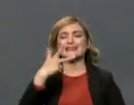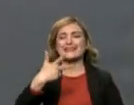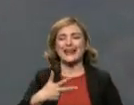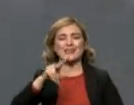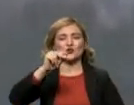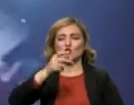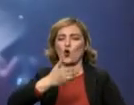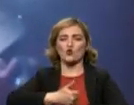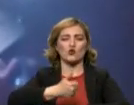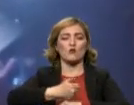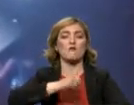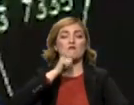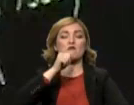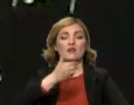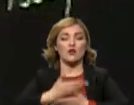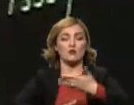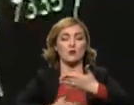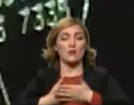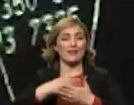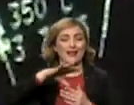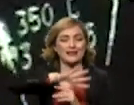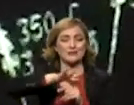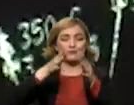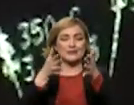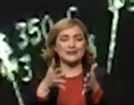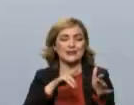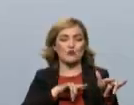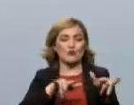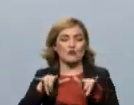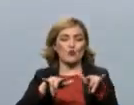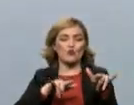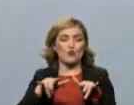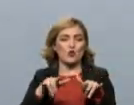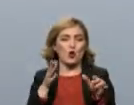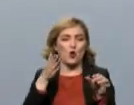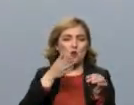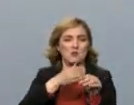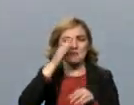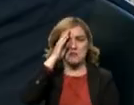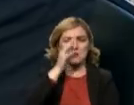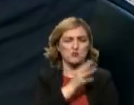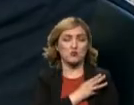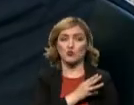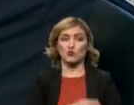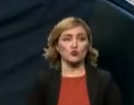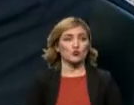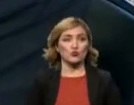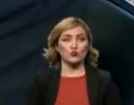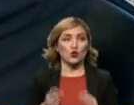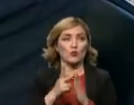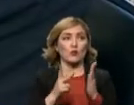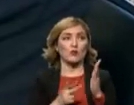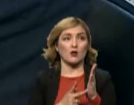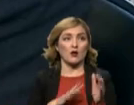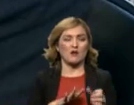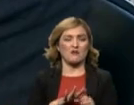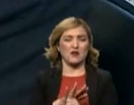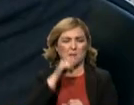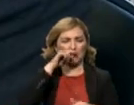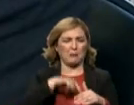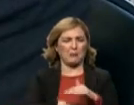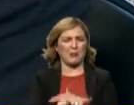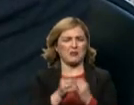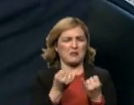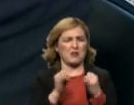falta de documentación. Valencia recalca que estos vuelos no tienen un propósito militar. Es un programa que afecta la soberanía, que